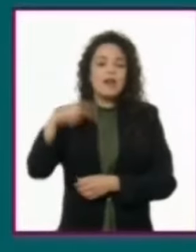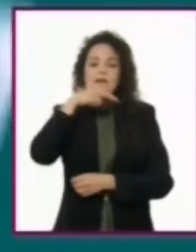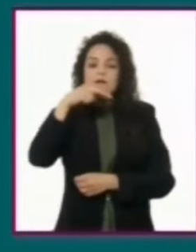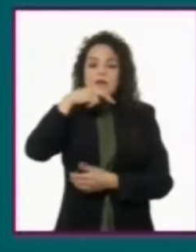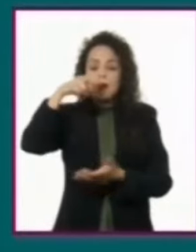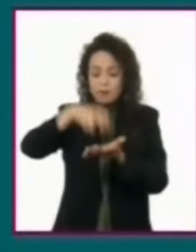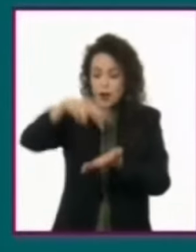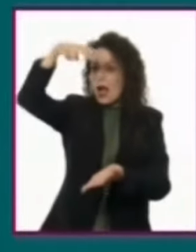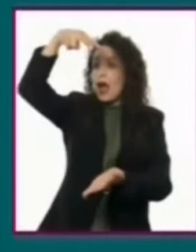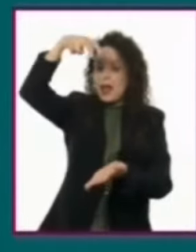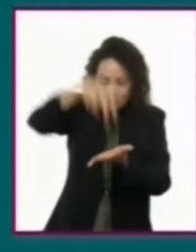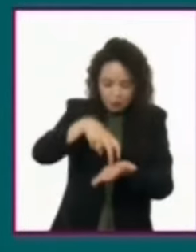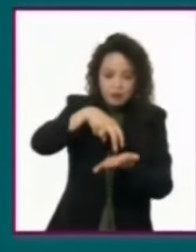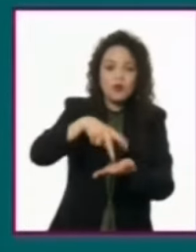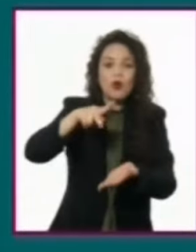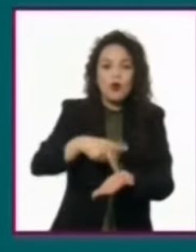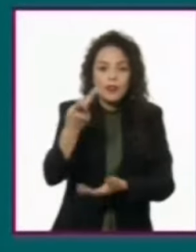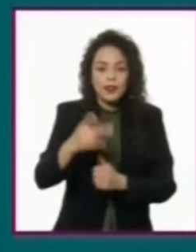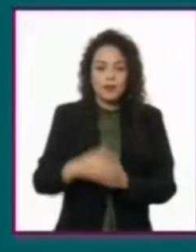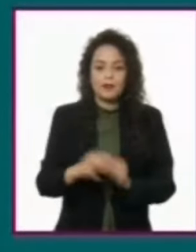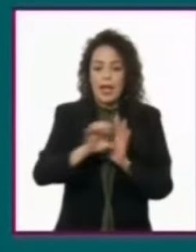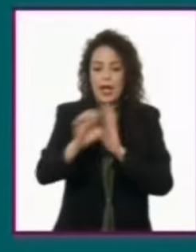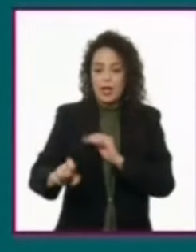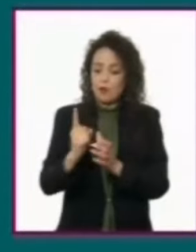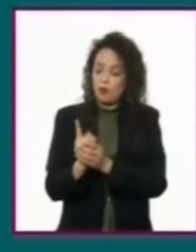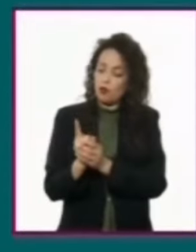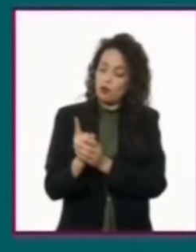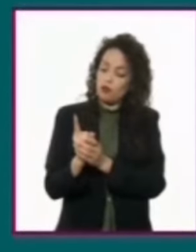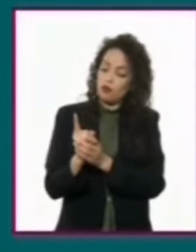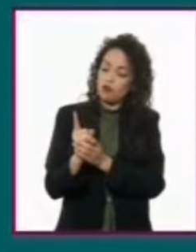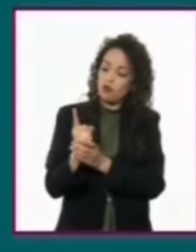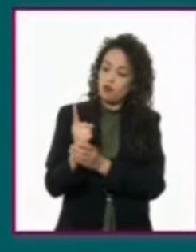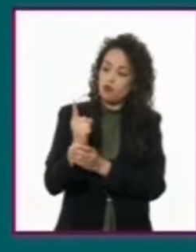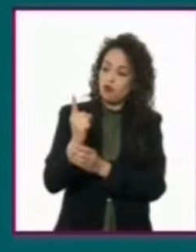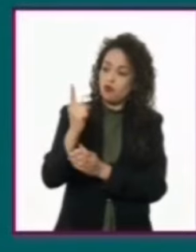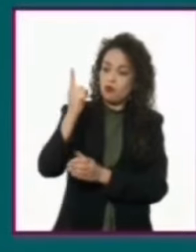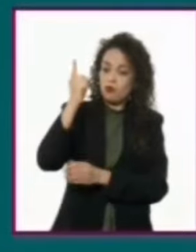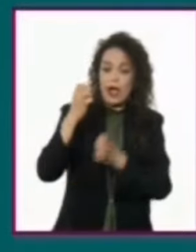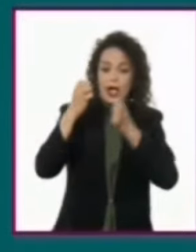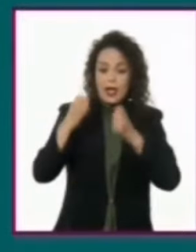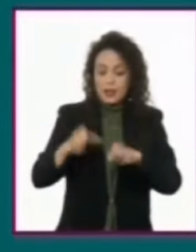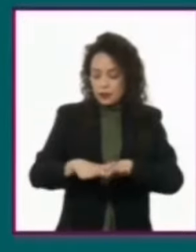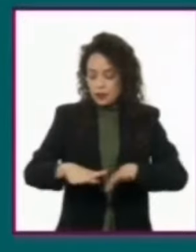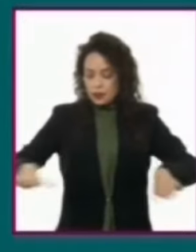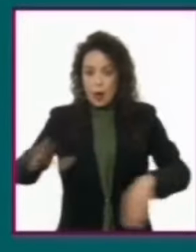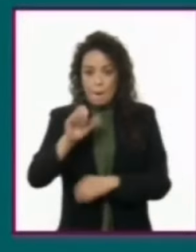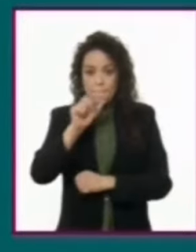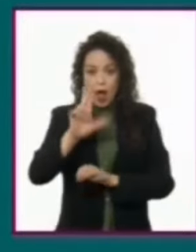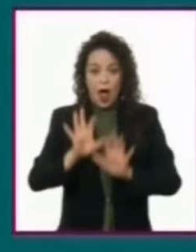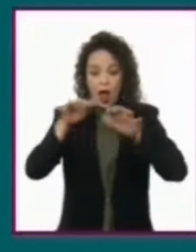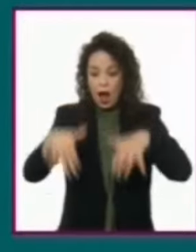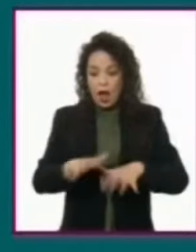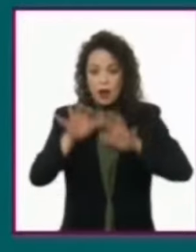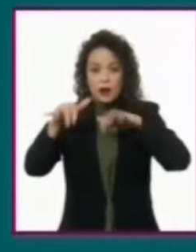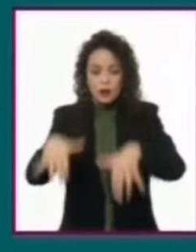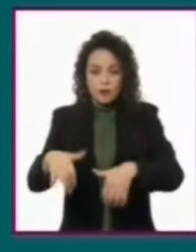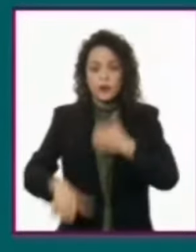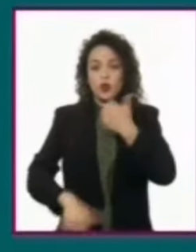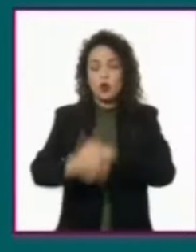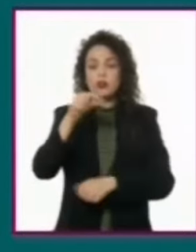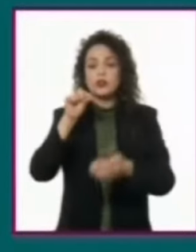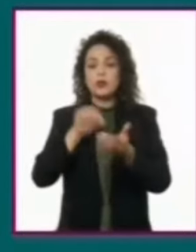ella. Por ejemplo, un cohete que se encuentra a nivel del mar tiene que elevarse a